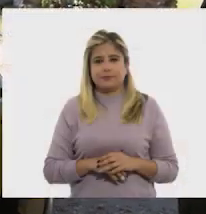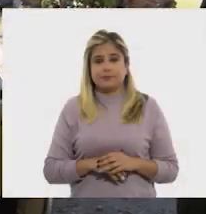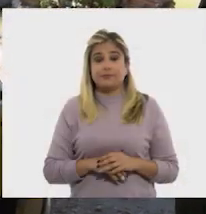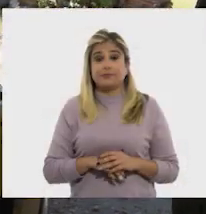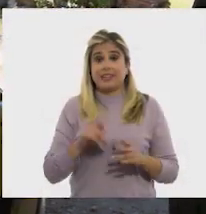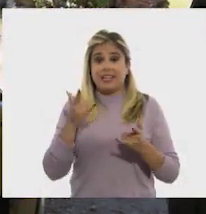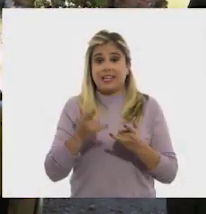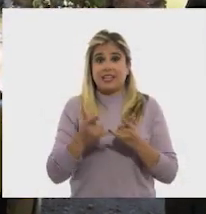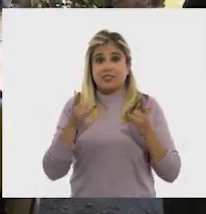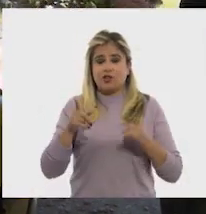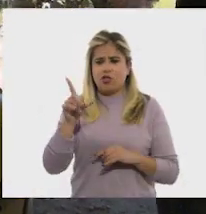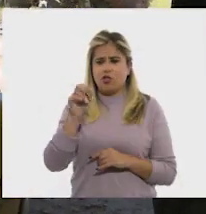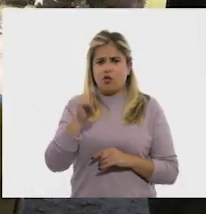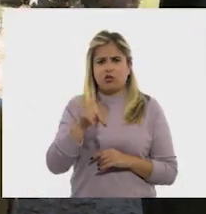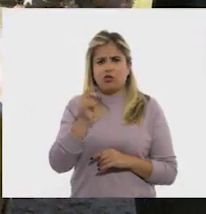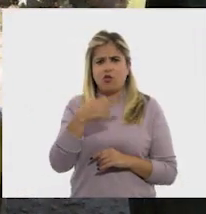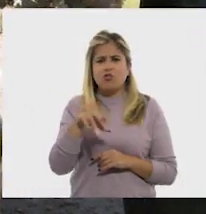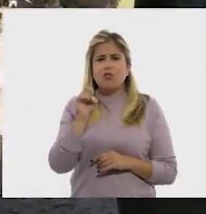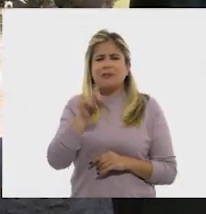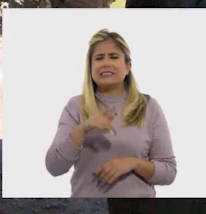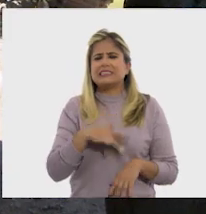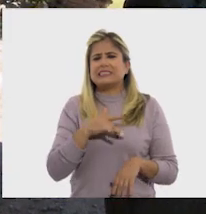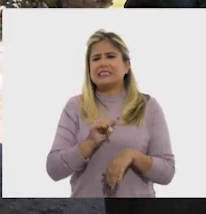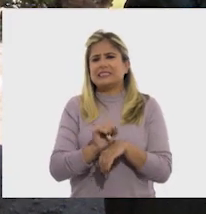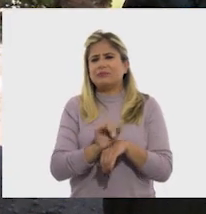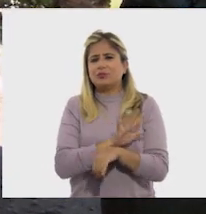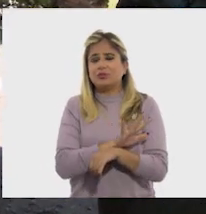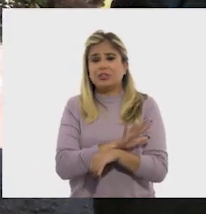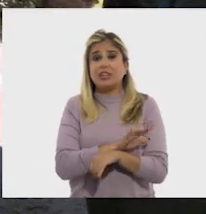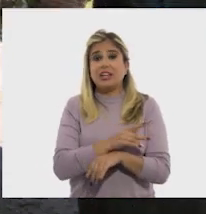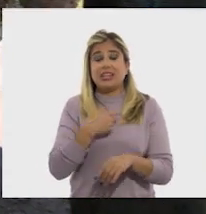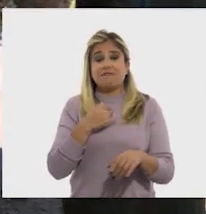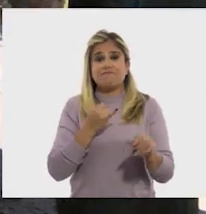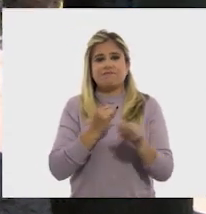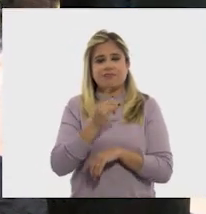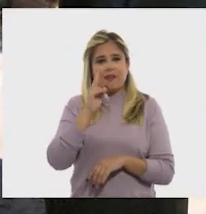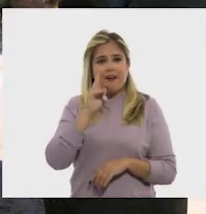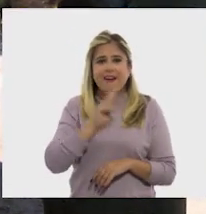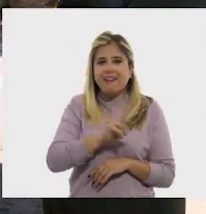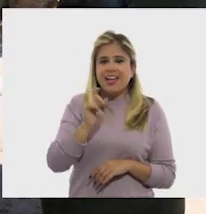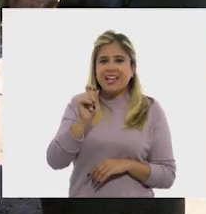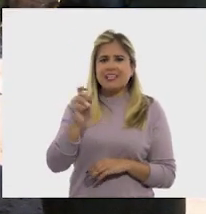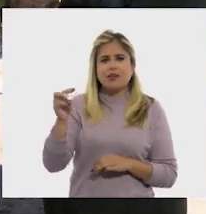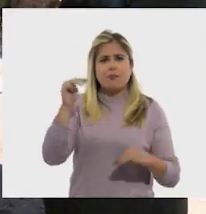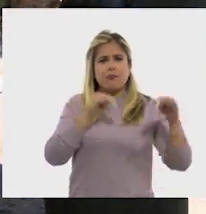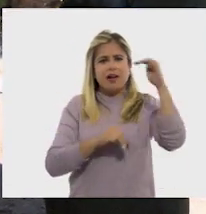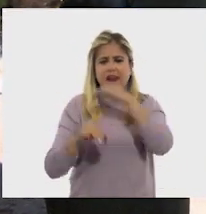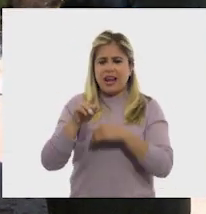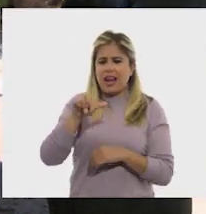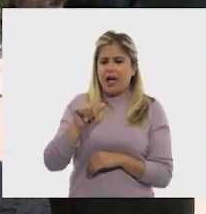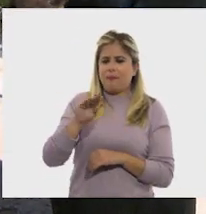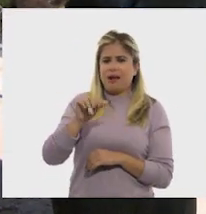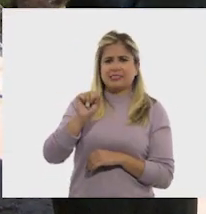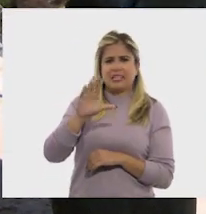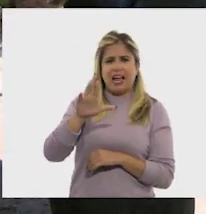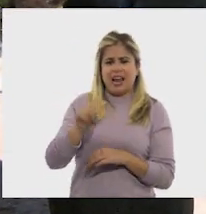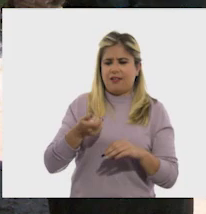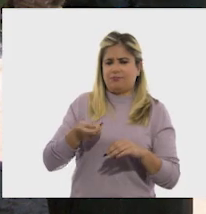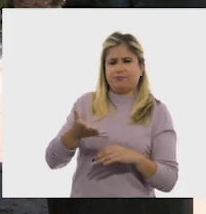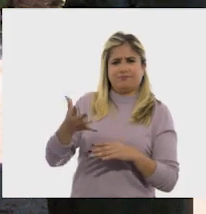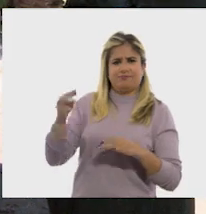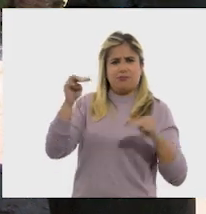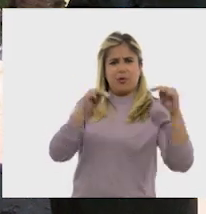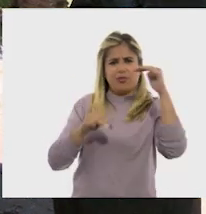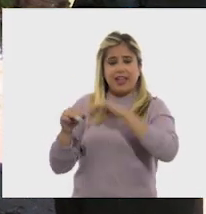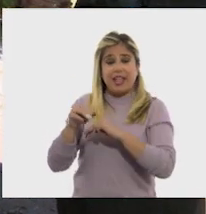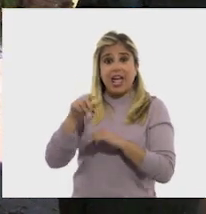La historia de Don Toño me emociona y decidimos lanzarnos a conocer el Cerro de la Máscara. Él nos explica que la